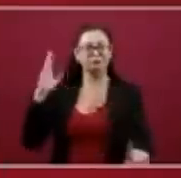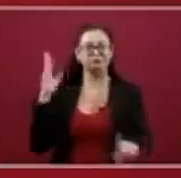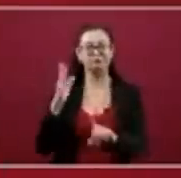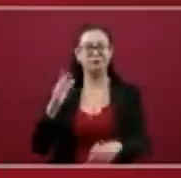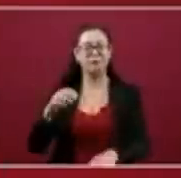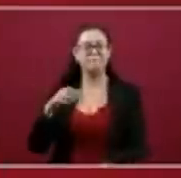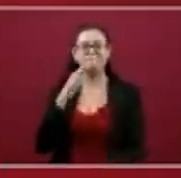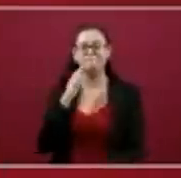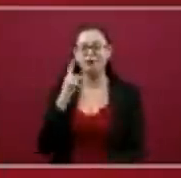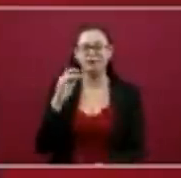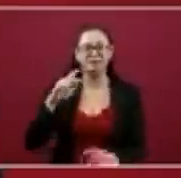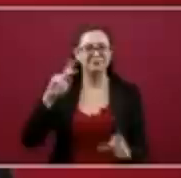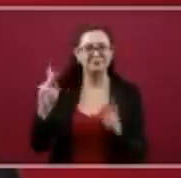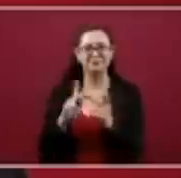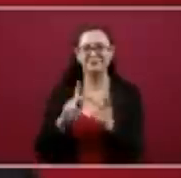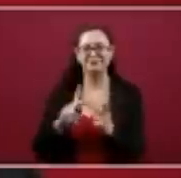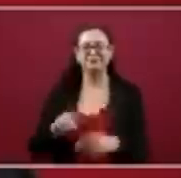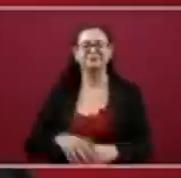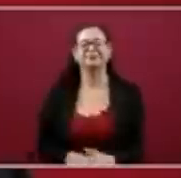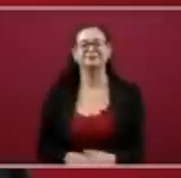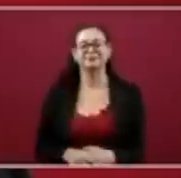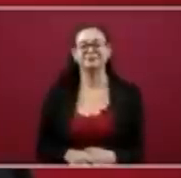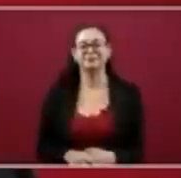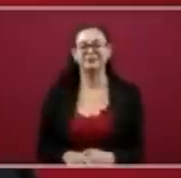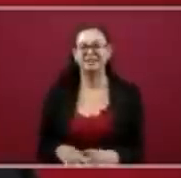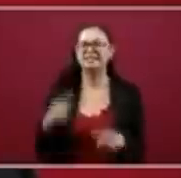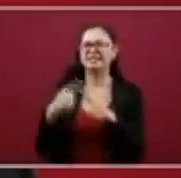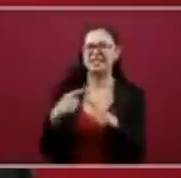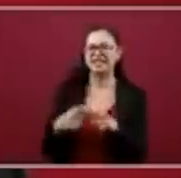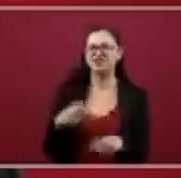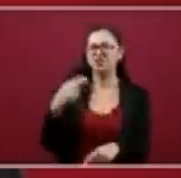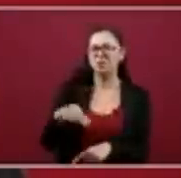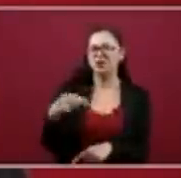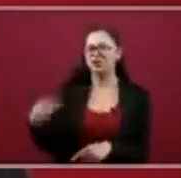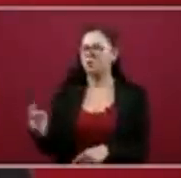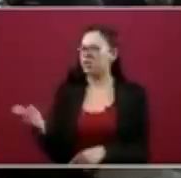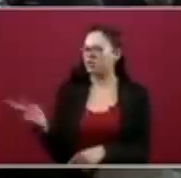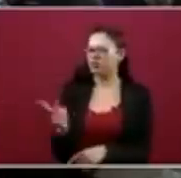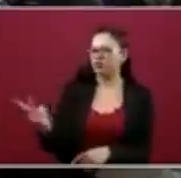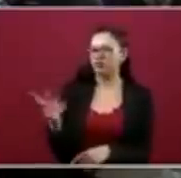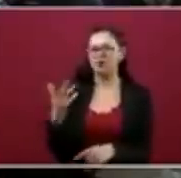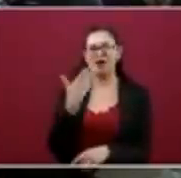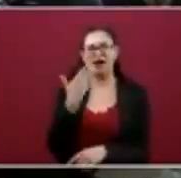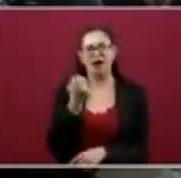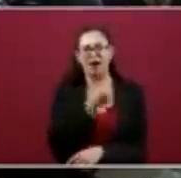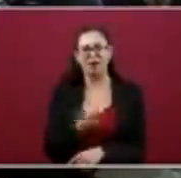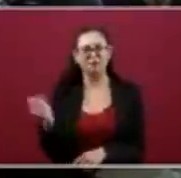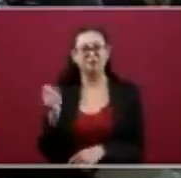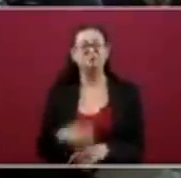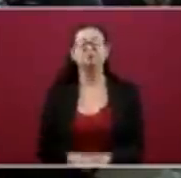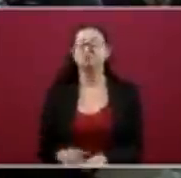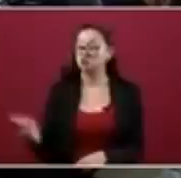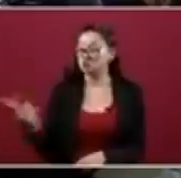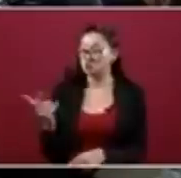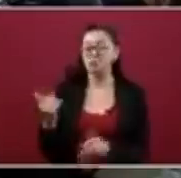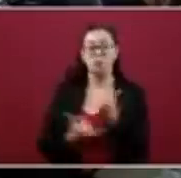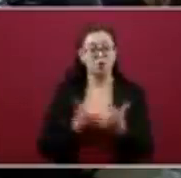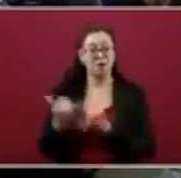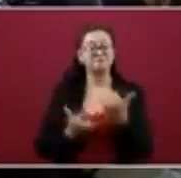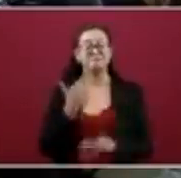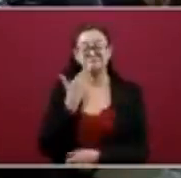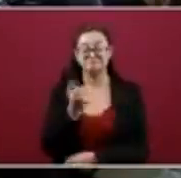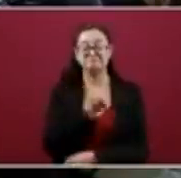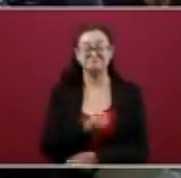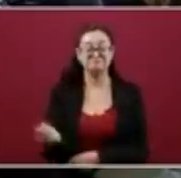cortadas. ¿Nos podría dar nombres para saber qué jugadores son buenos? Son muy buenos los dos